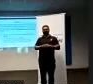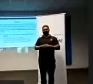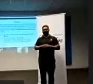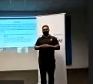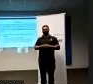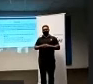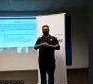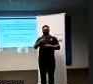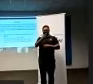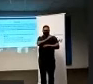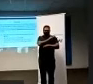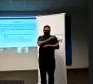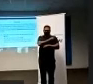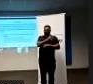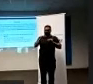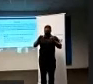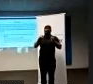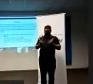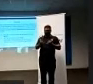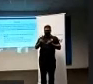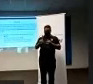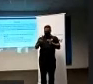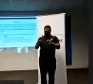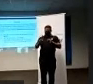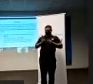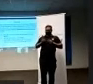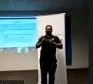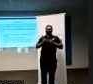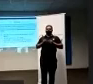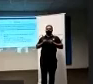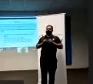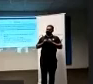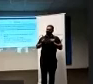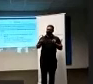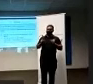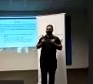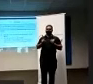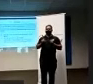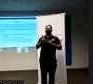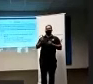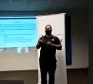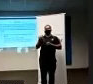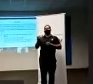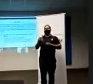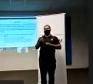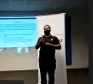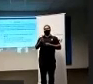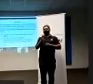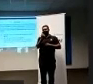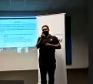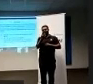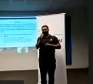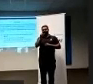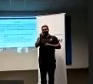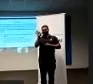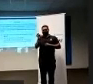de COVID en el grupo vacunado y 185 en el grupo placebo a partir del 14 día tras la segunda dosis. Y la eficacia que